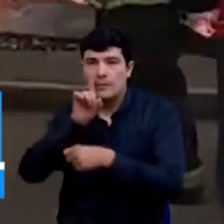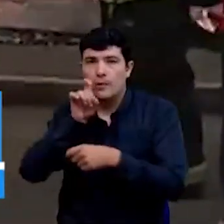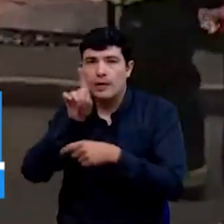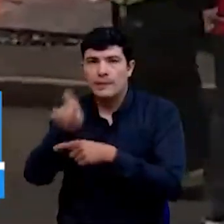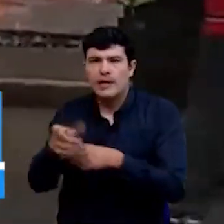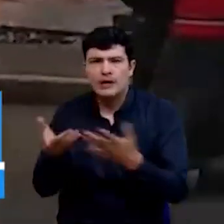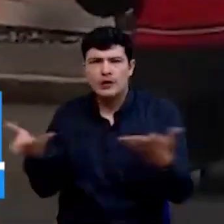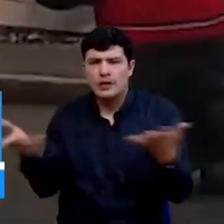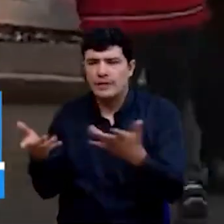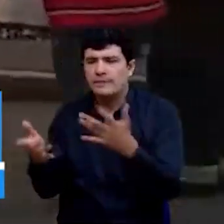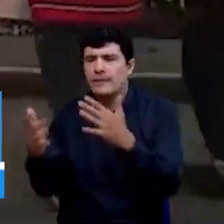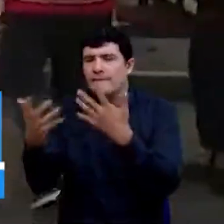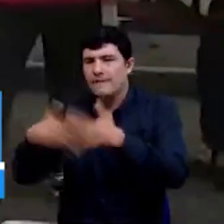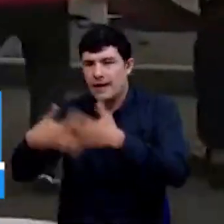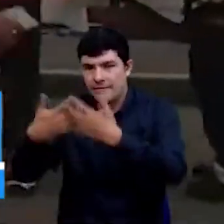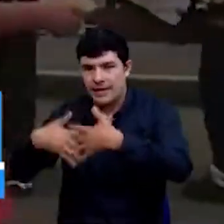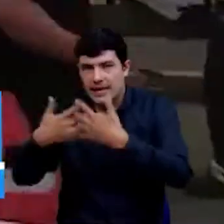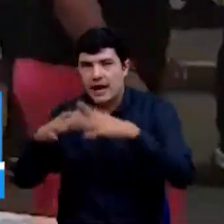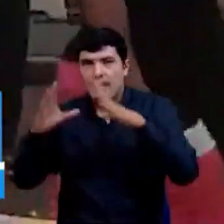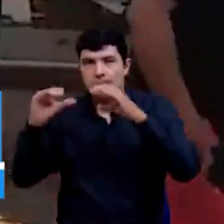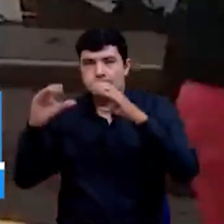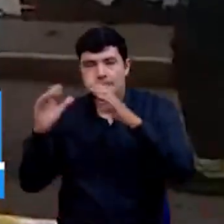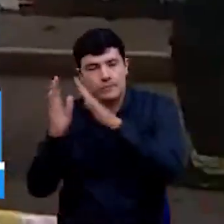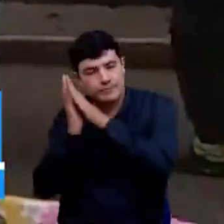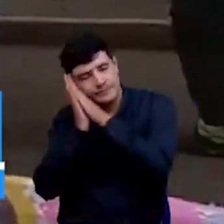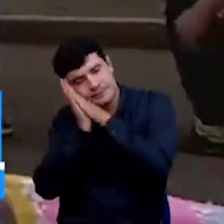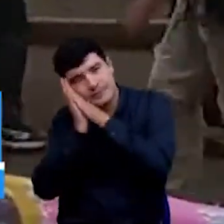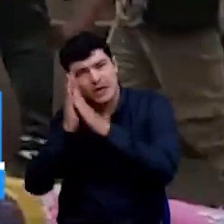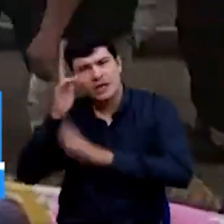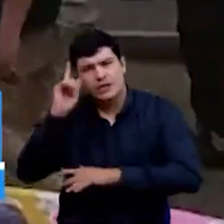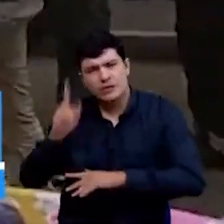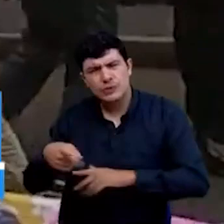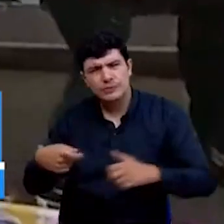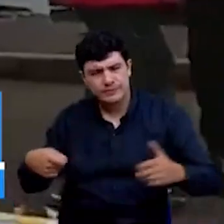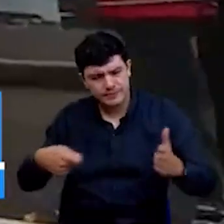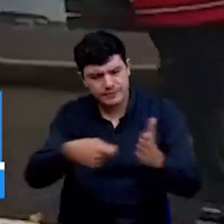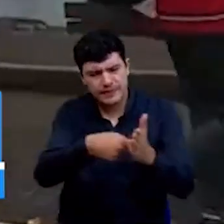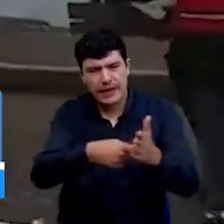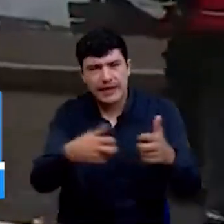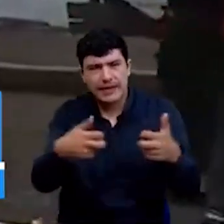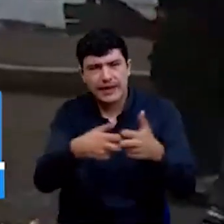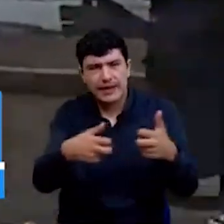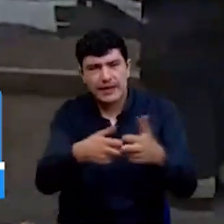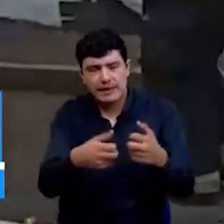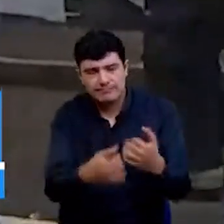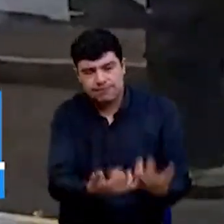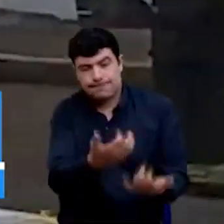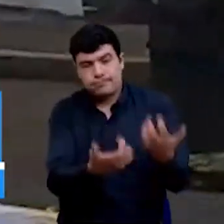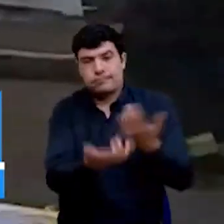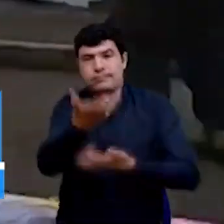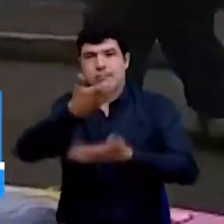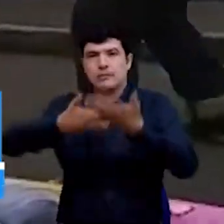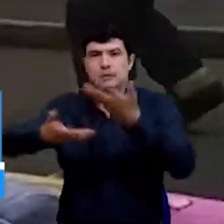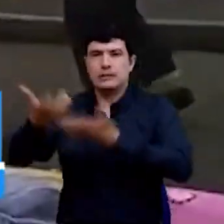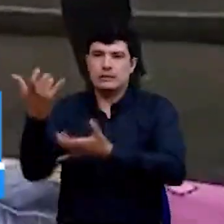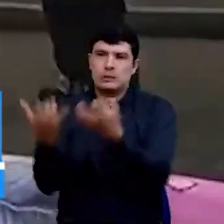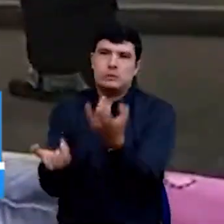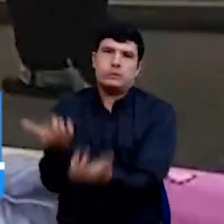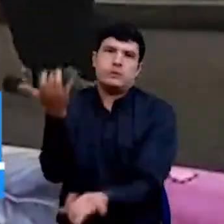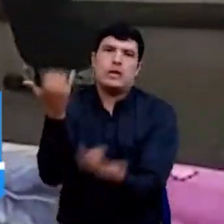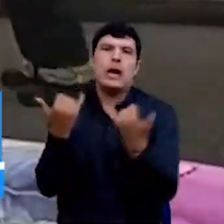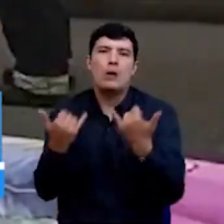en una fábrica de colchones, al parecer por un cortocircuito. Sin embargo, el incendio es materia de